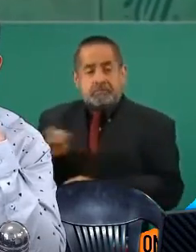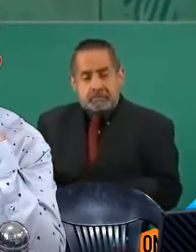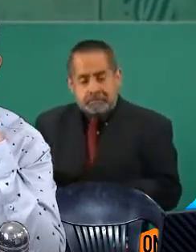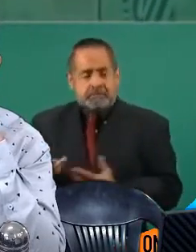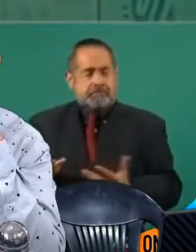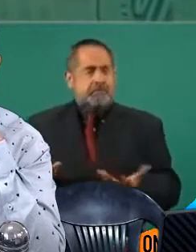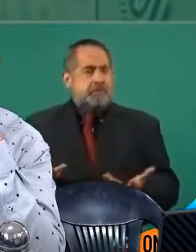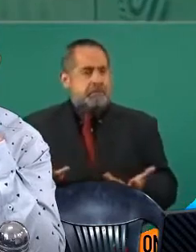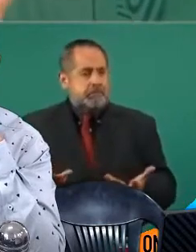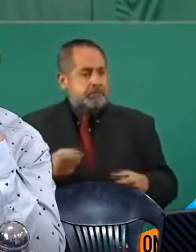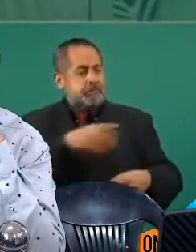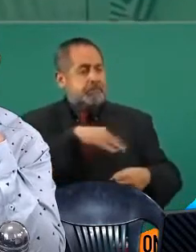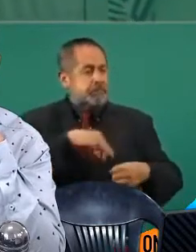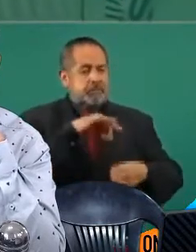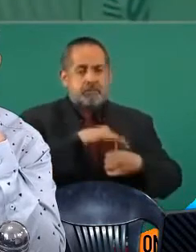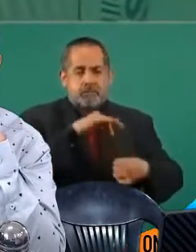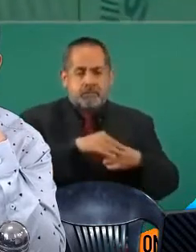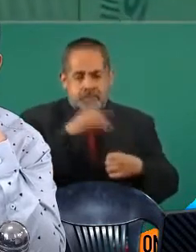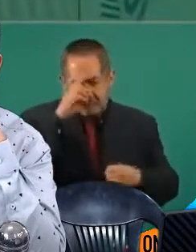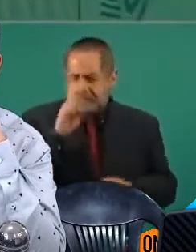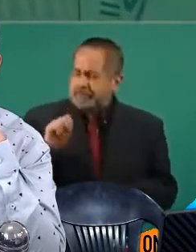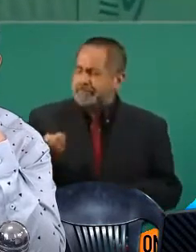a favor del debilitamiento,